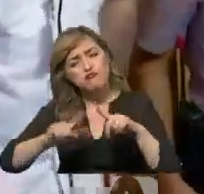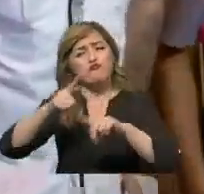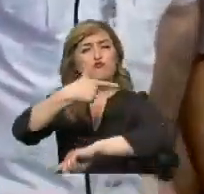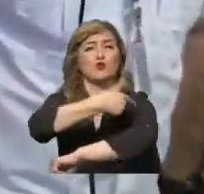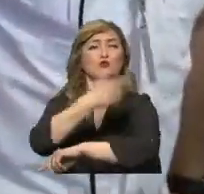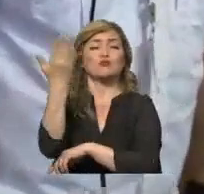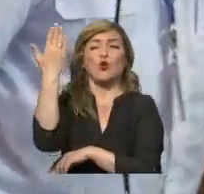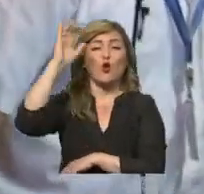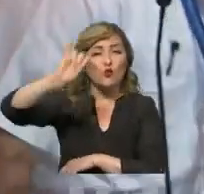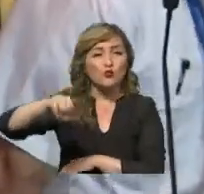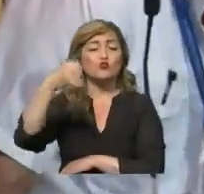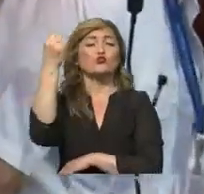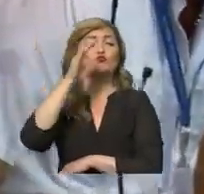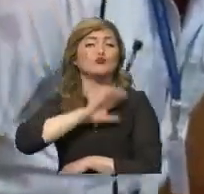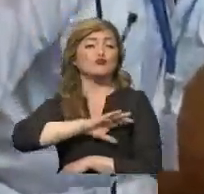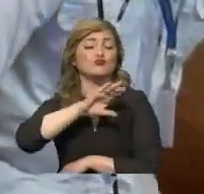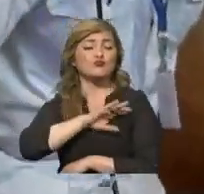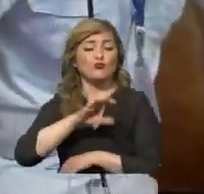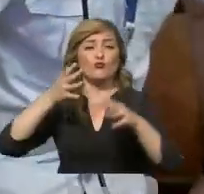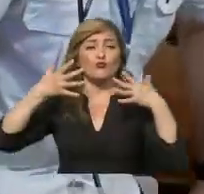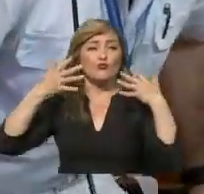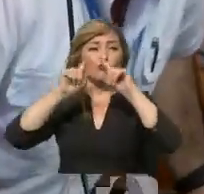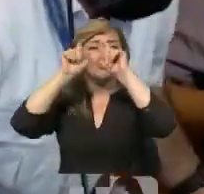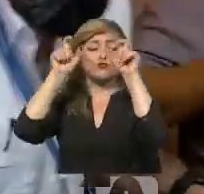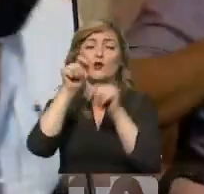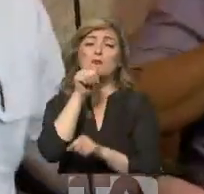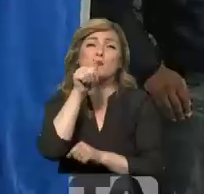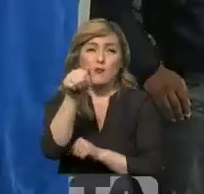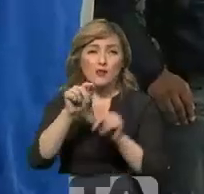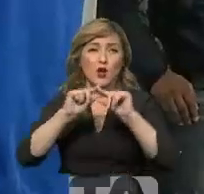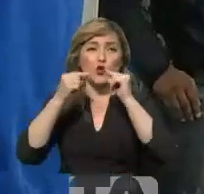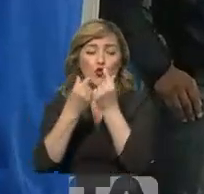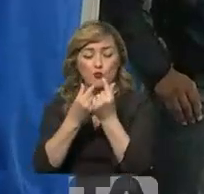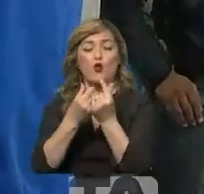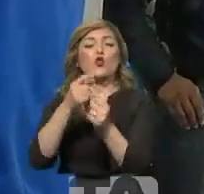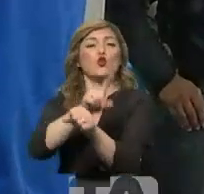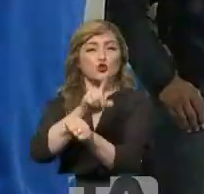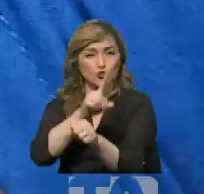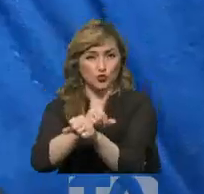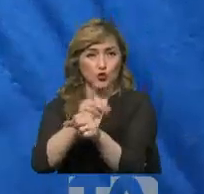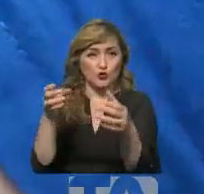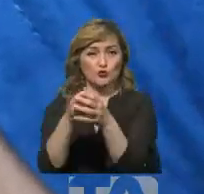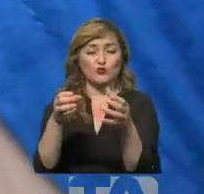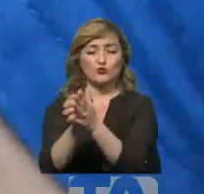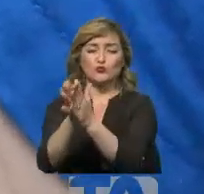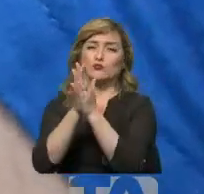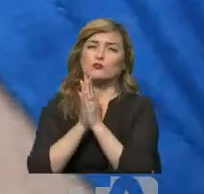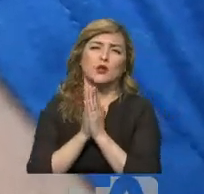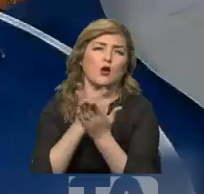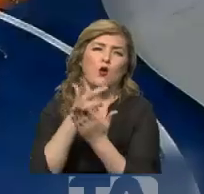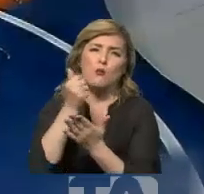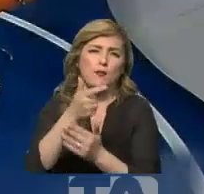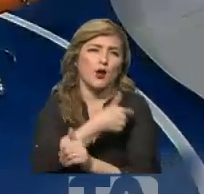El pasado jueves, el municipio de Guayaquil, junto a la empresa privada y el gremio de médicos, pidió al gobierno la liberación de la compra de